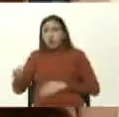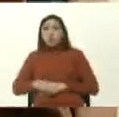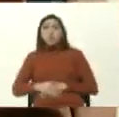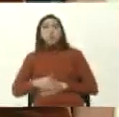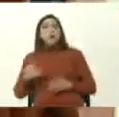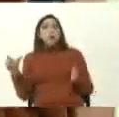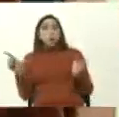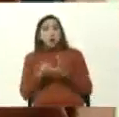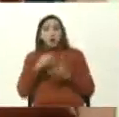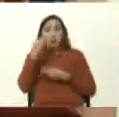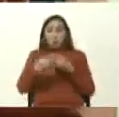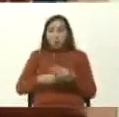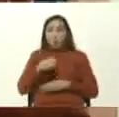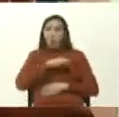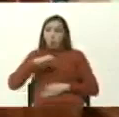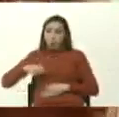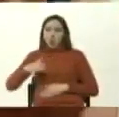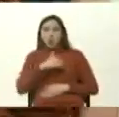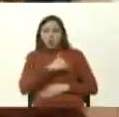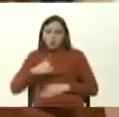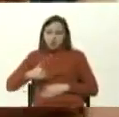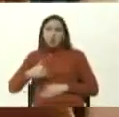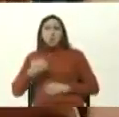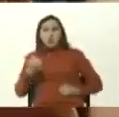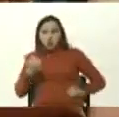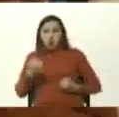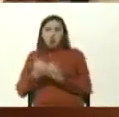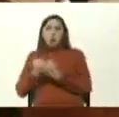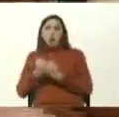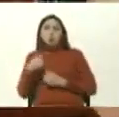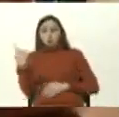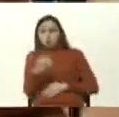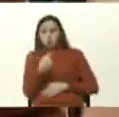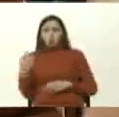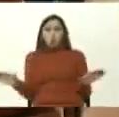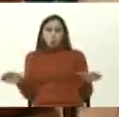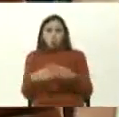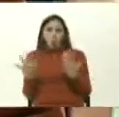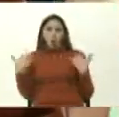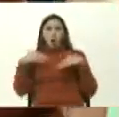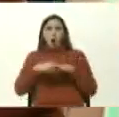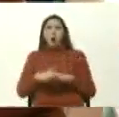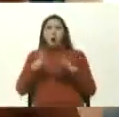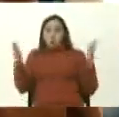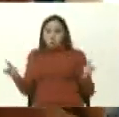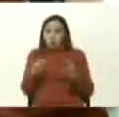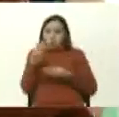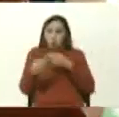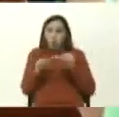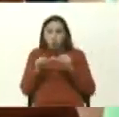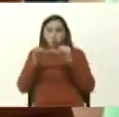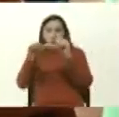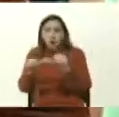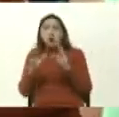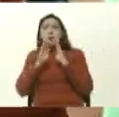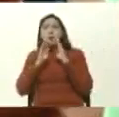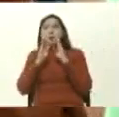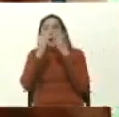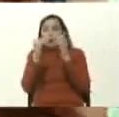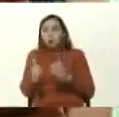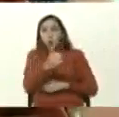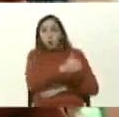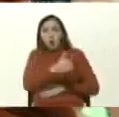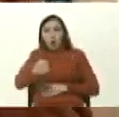del sector privado quieren apostar para el país y somos un solo ente al cual tenemos que dar adelante para el beneficio de los